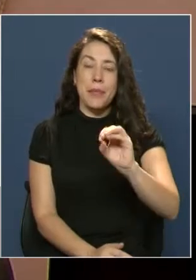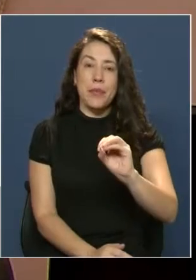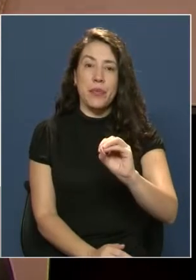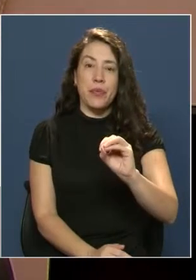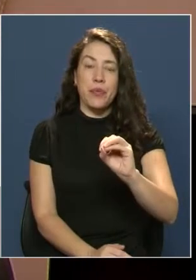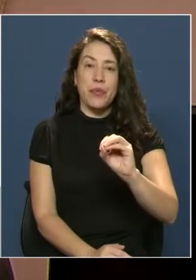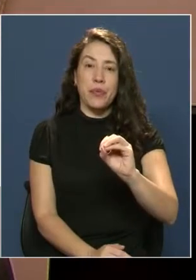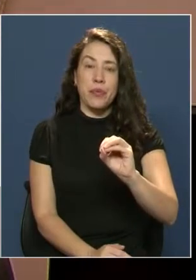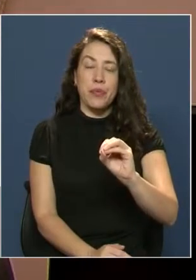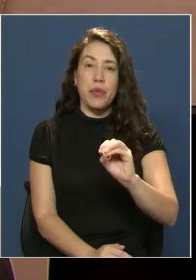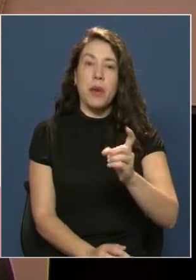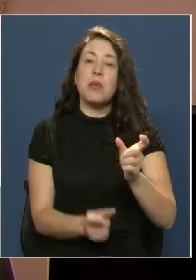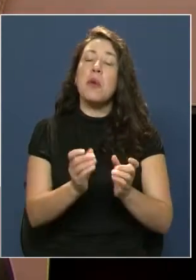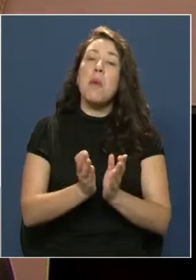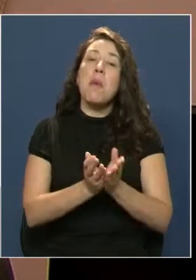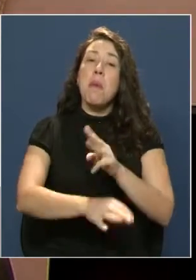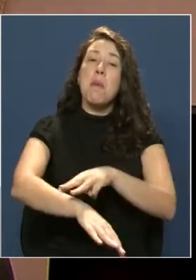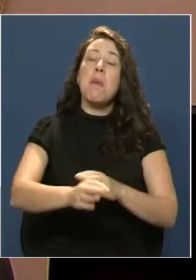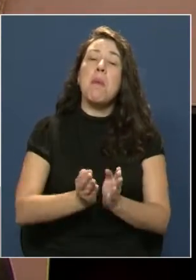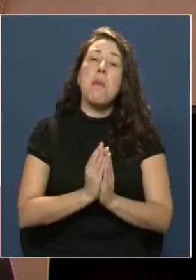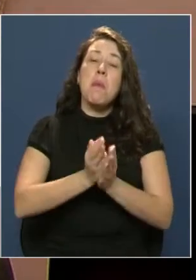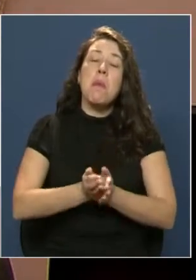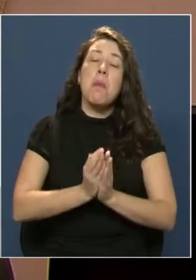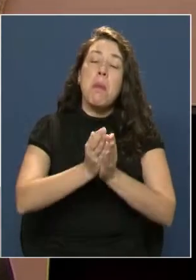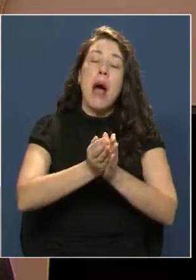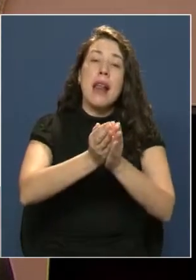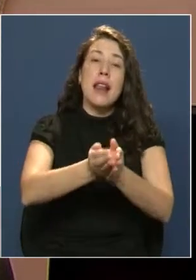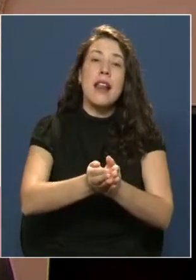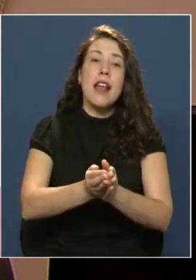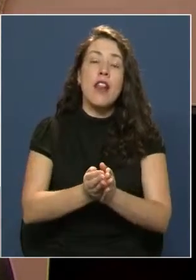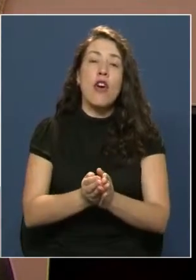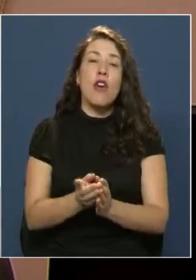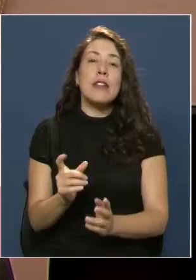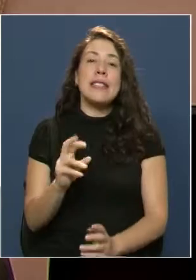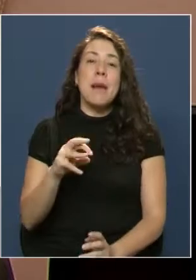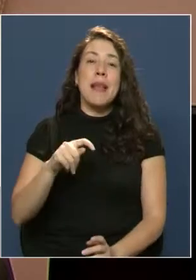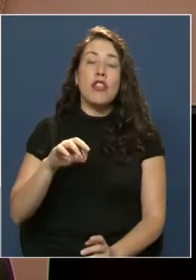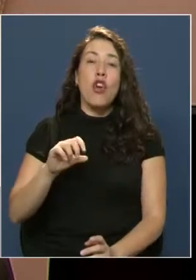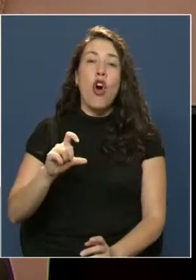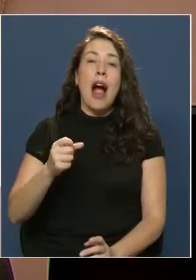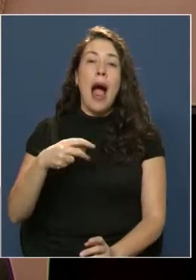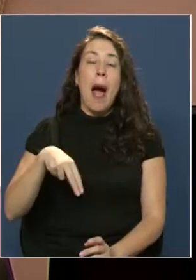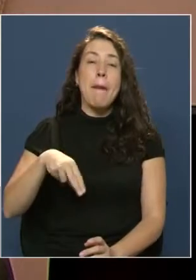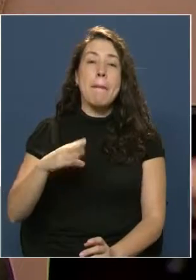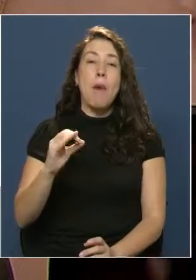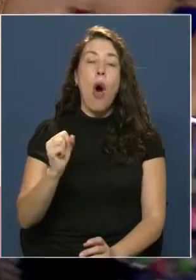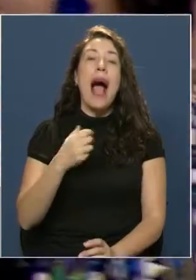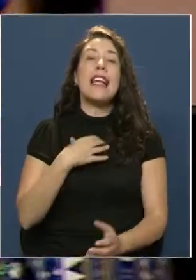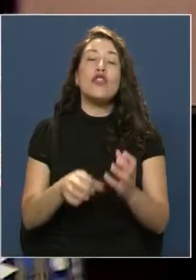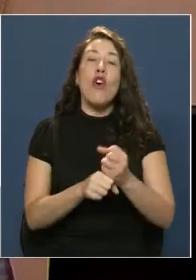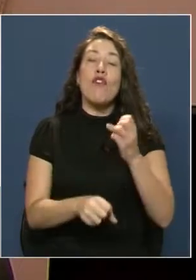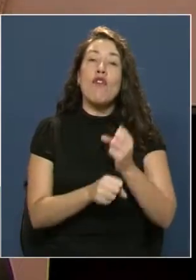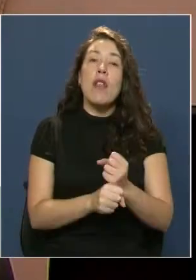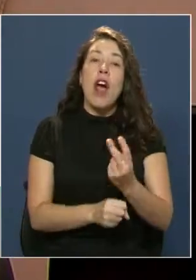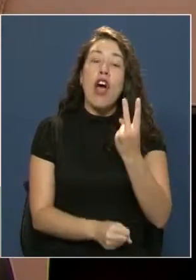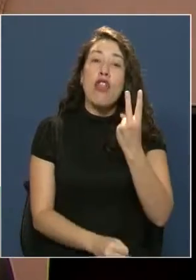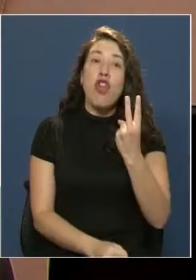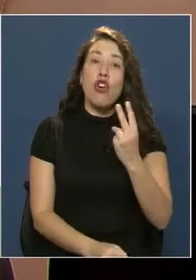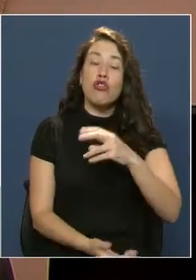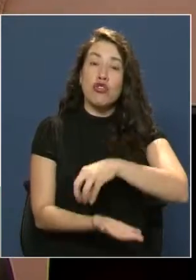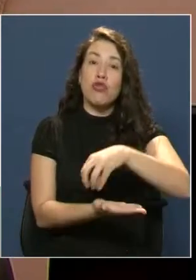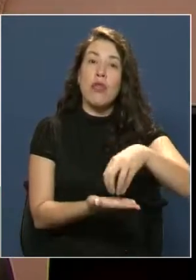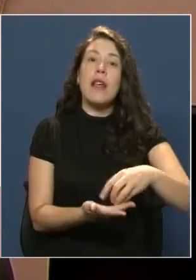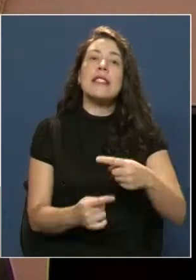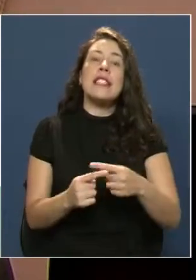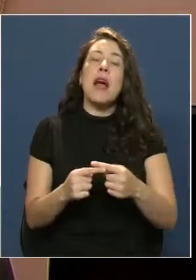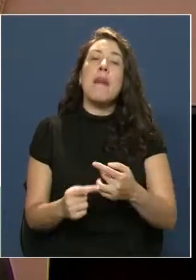1580, el marinero Pedro Sarmiento de Gamboa quiso fundar dos ciudades, Corazón de Jesús y